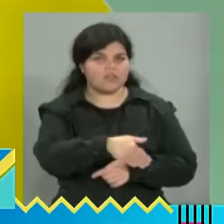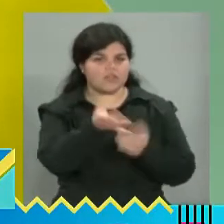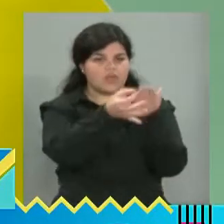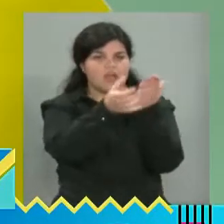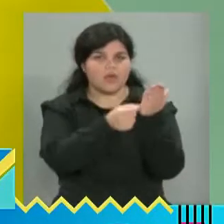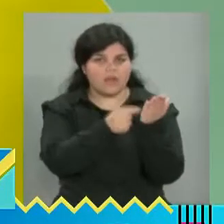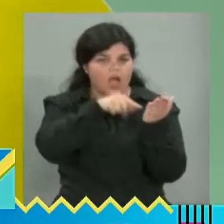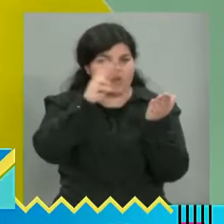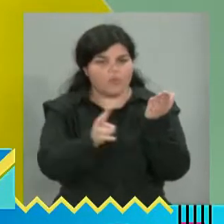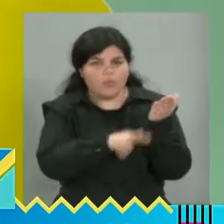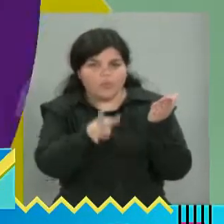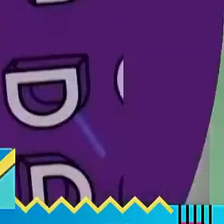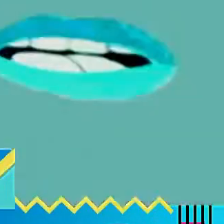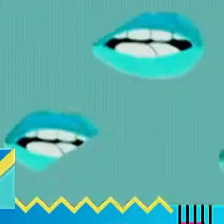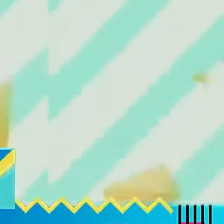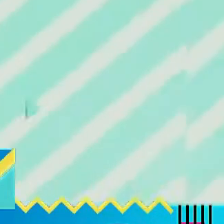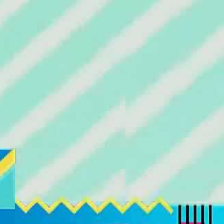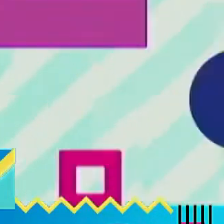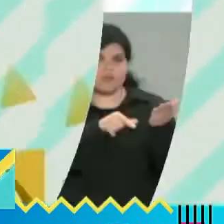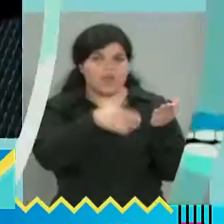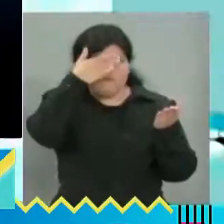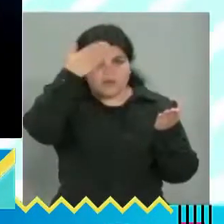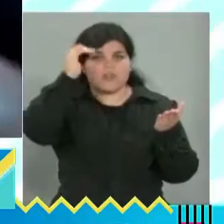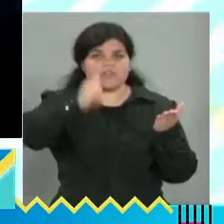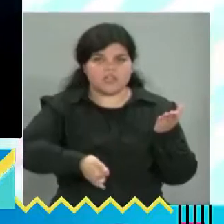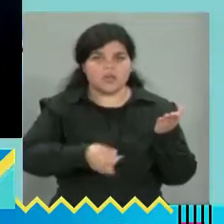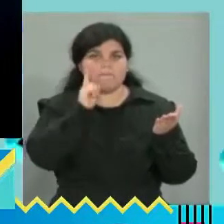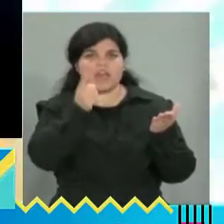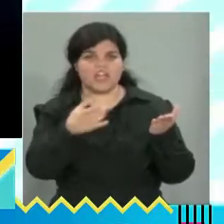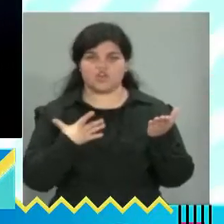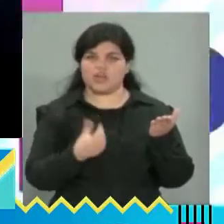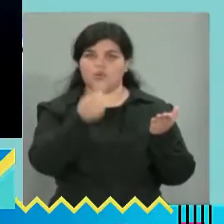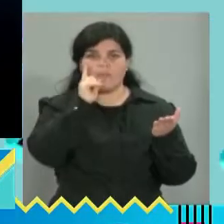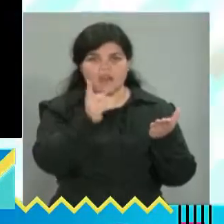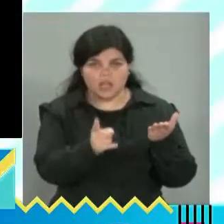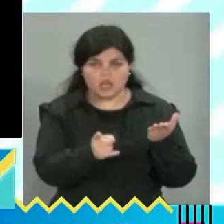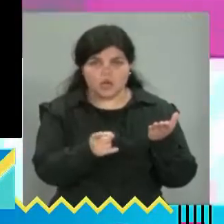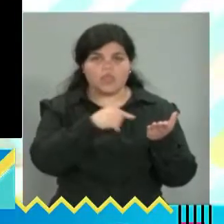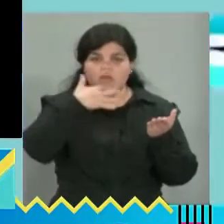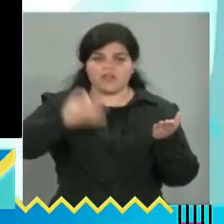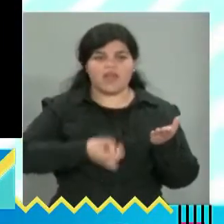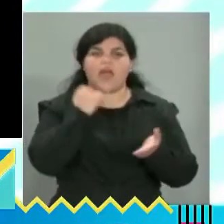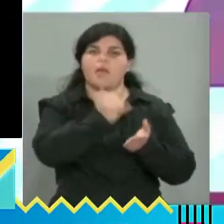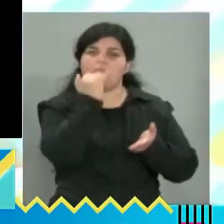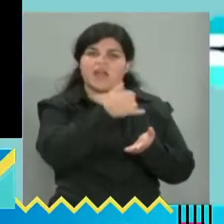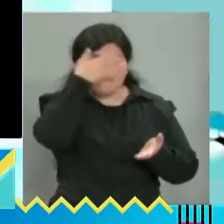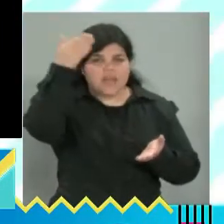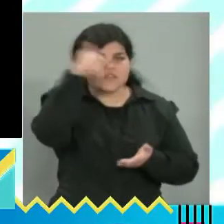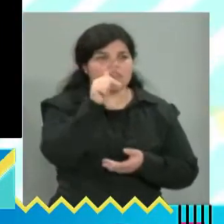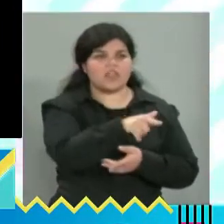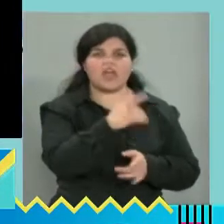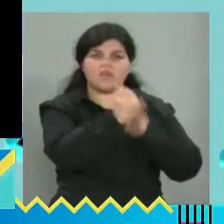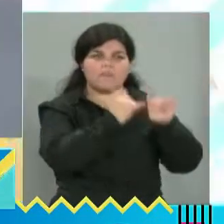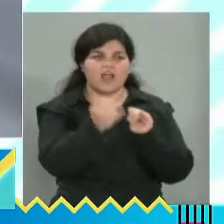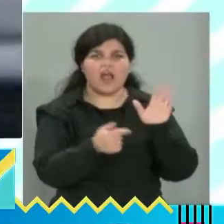el tabaquismo es un riesgo para la salud, es una enfermedad y que el paciente lo vea así, que es una enfermedad, y que sepa si el